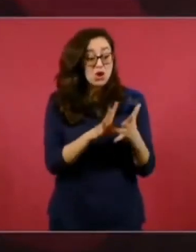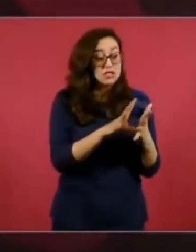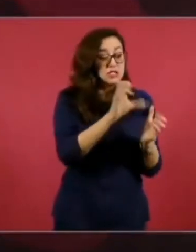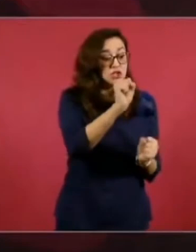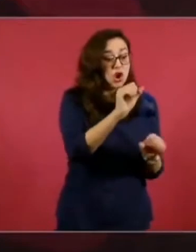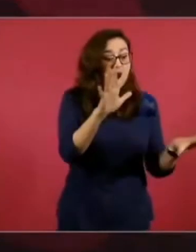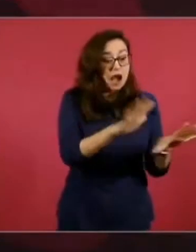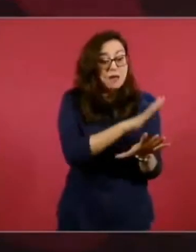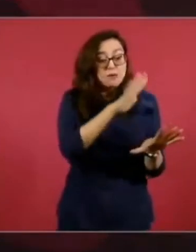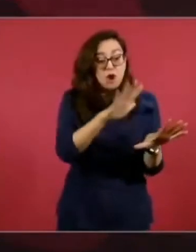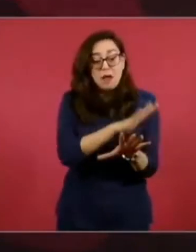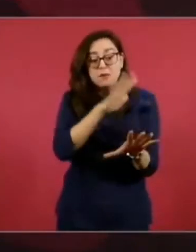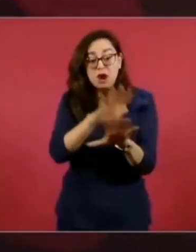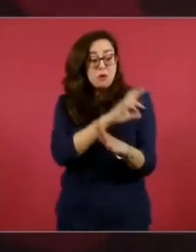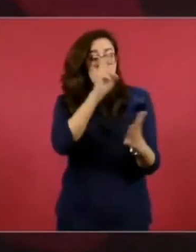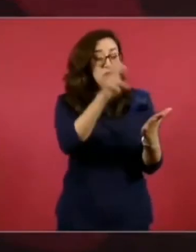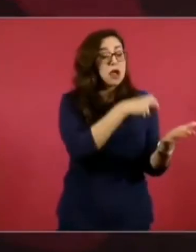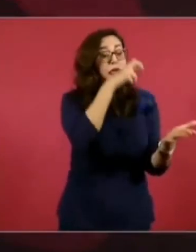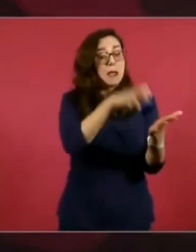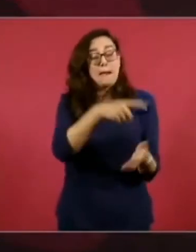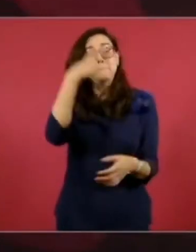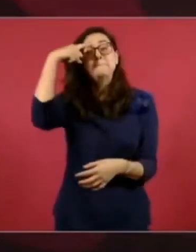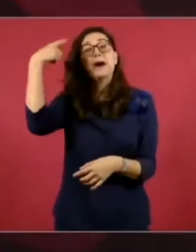hicieron una reforma en beneficio del pueblo.